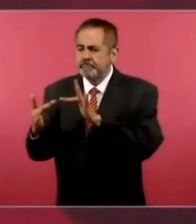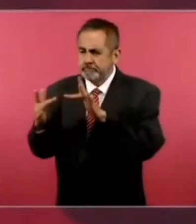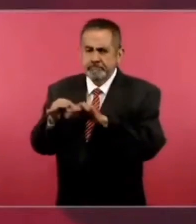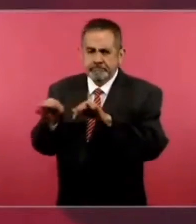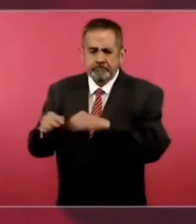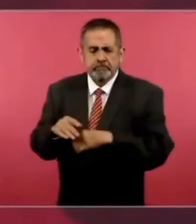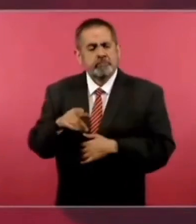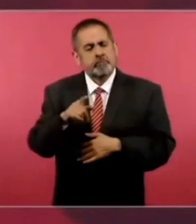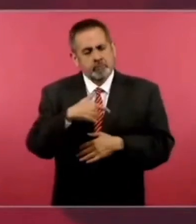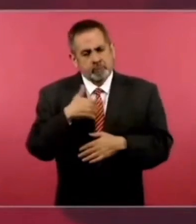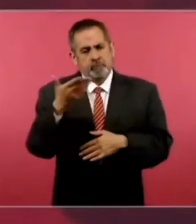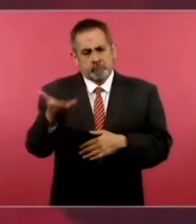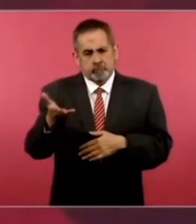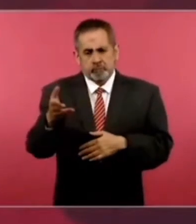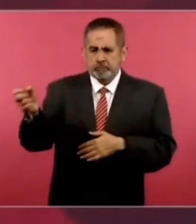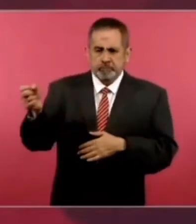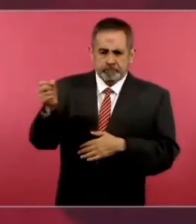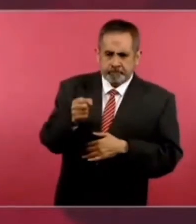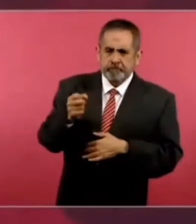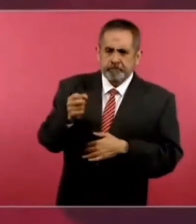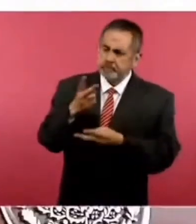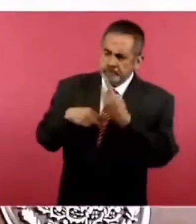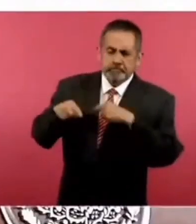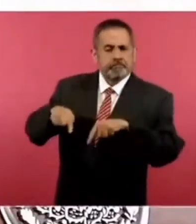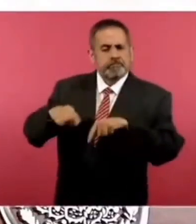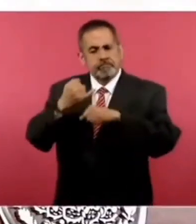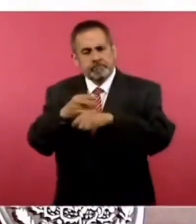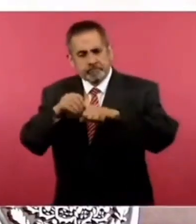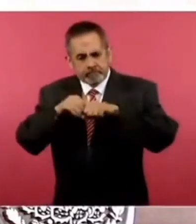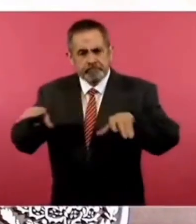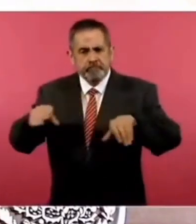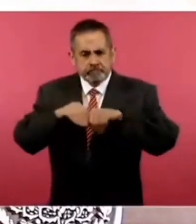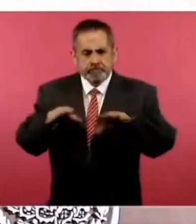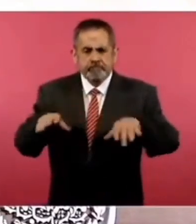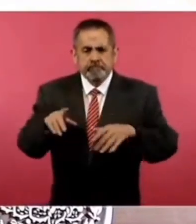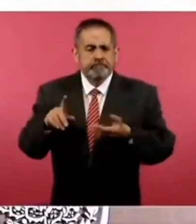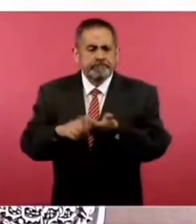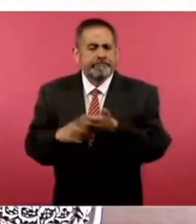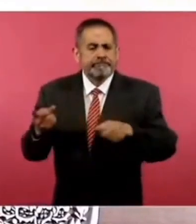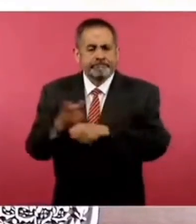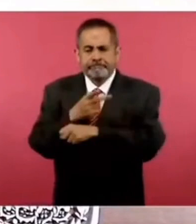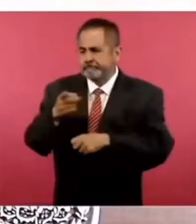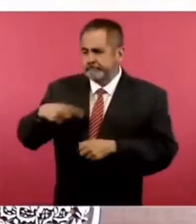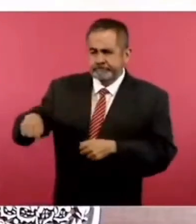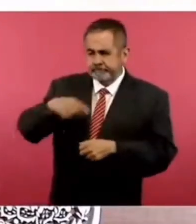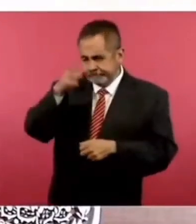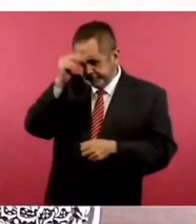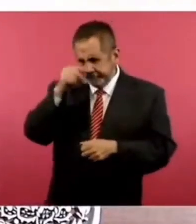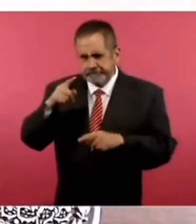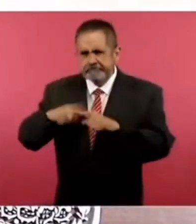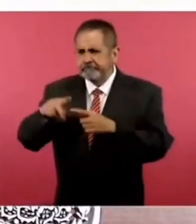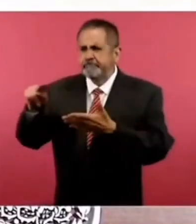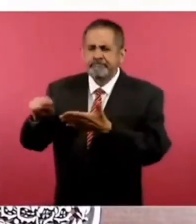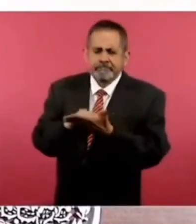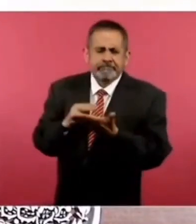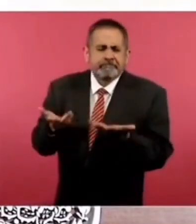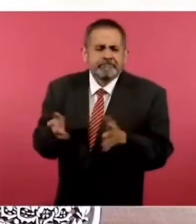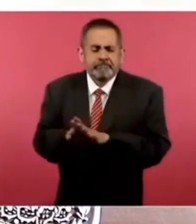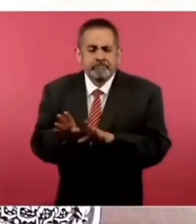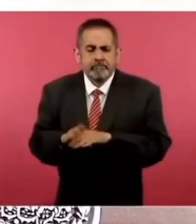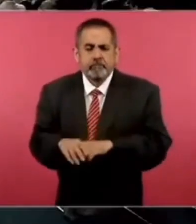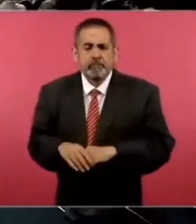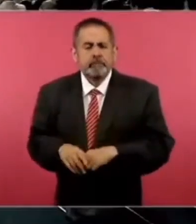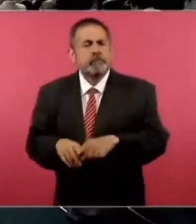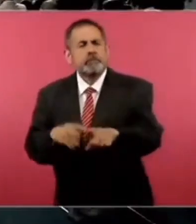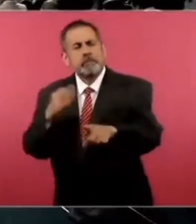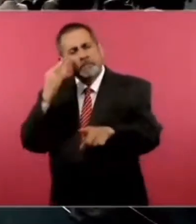Vamos a pedirle que informe sobre este acuerdo, a ver quién lo suscribió. Fue